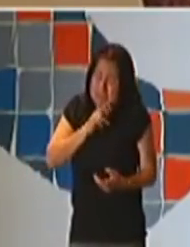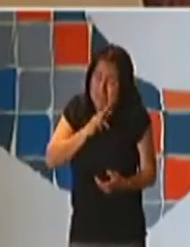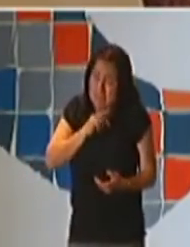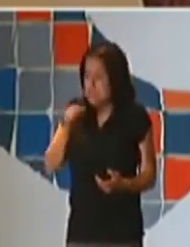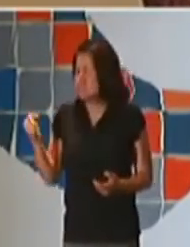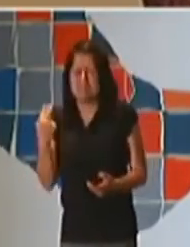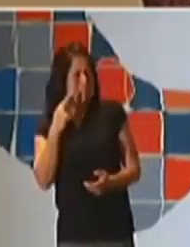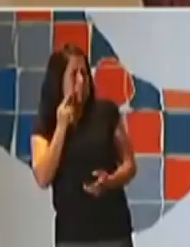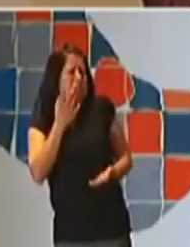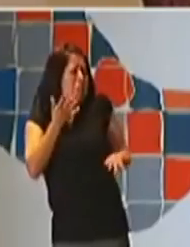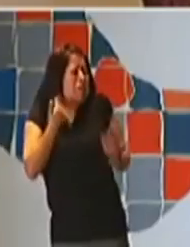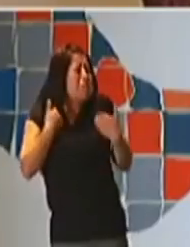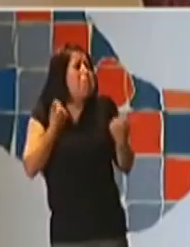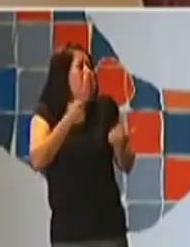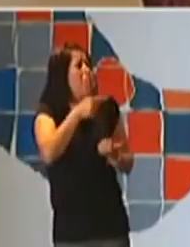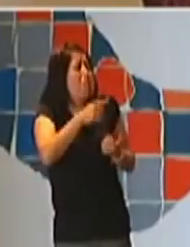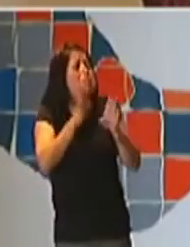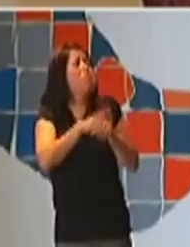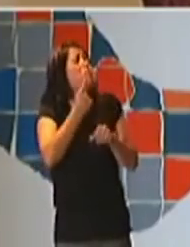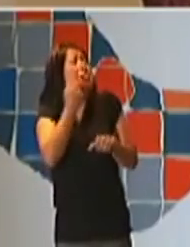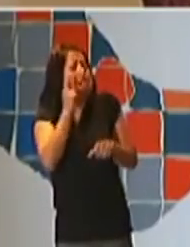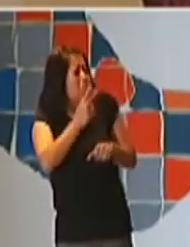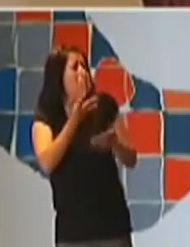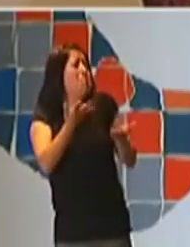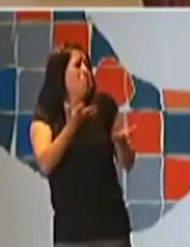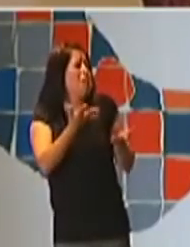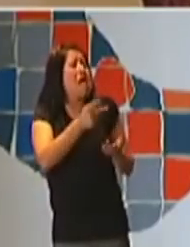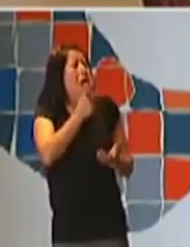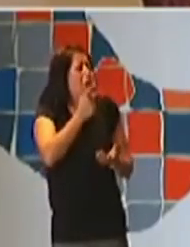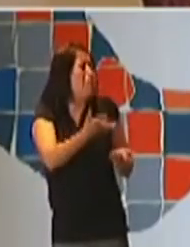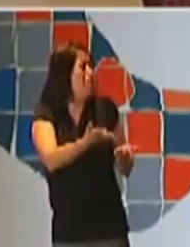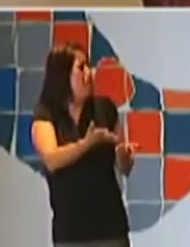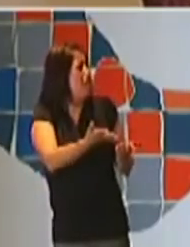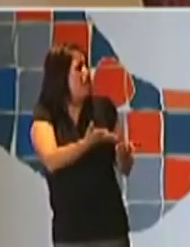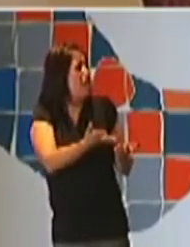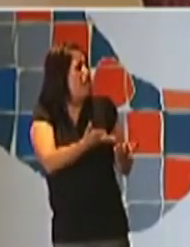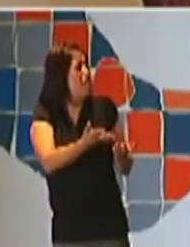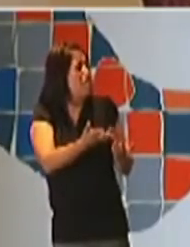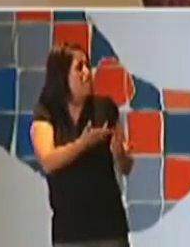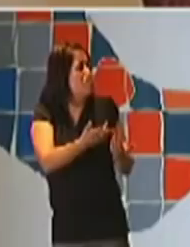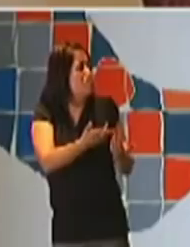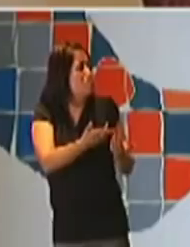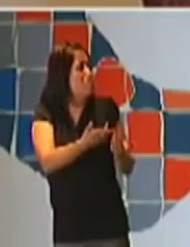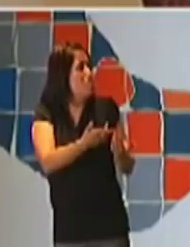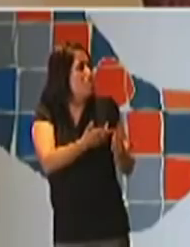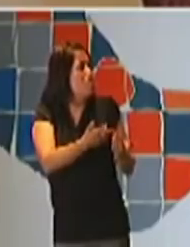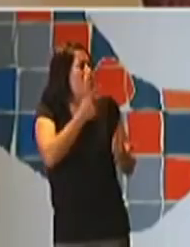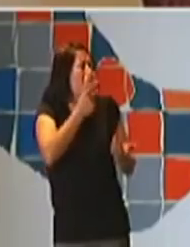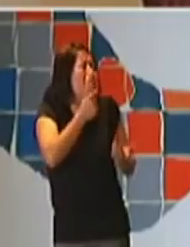entendía razones pero papá le preguntó josep